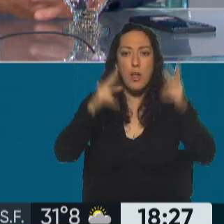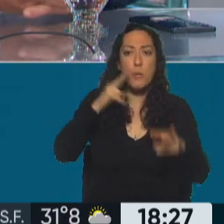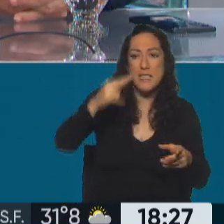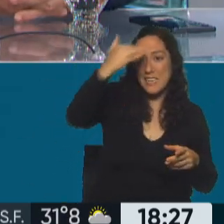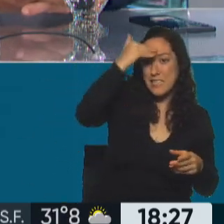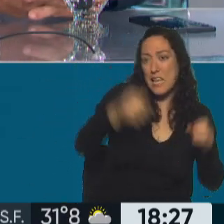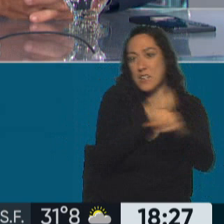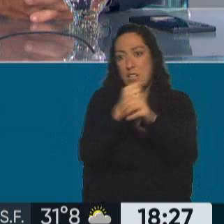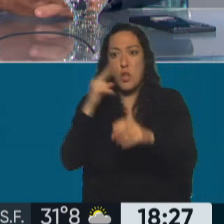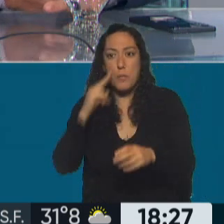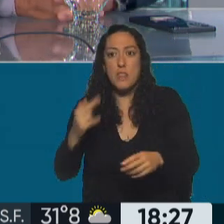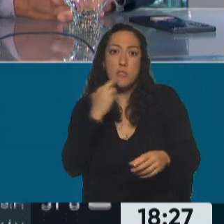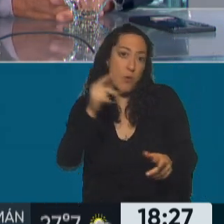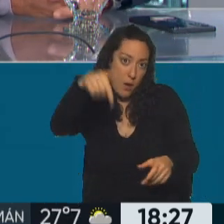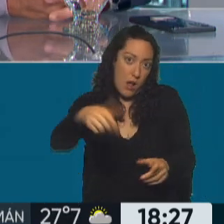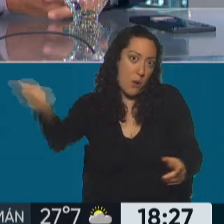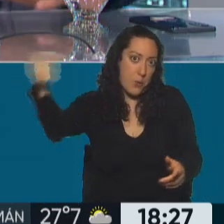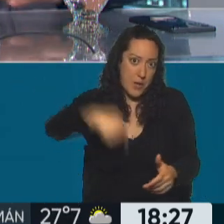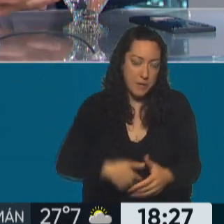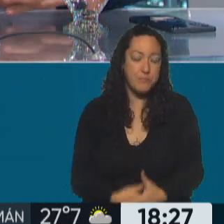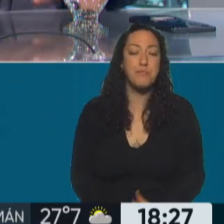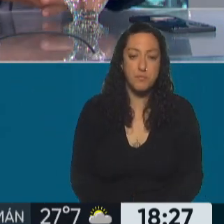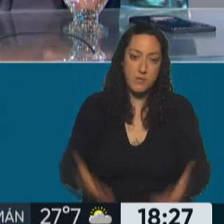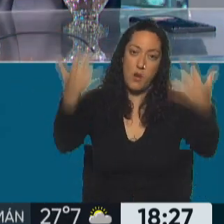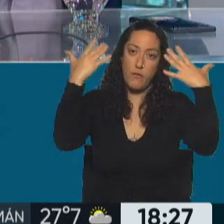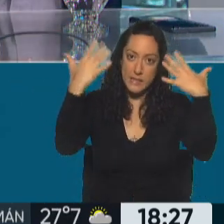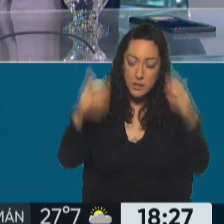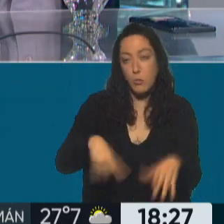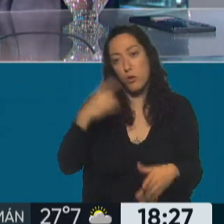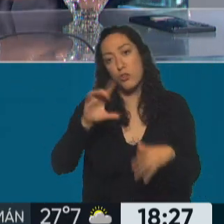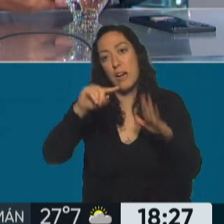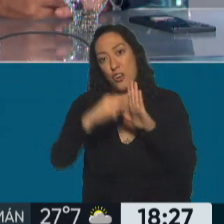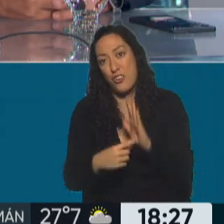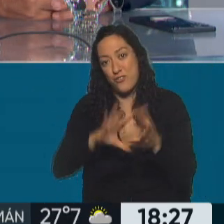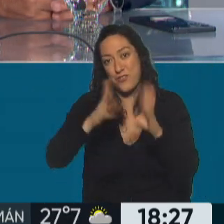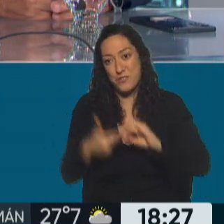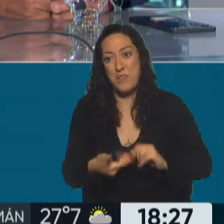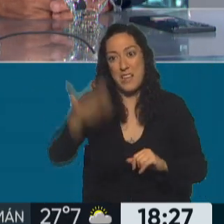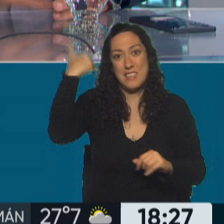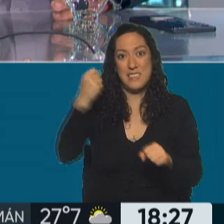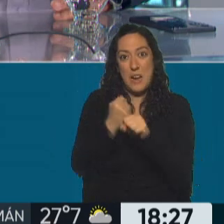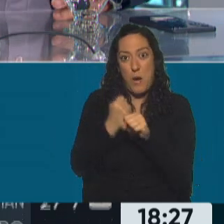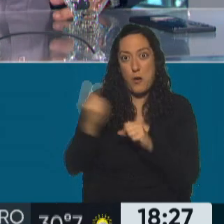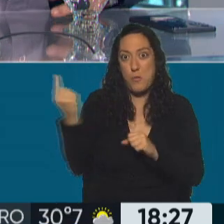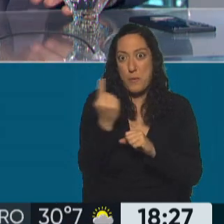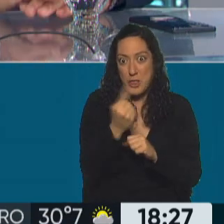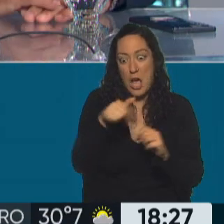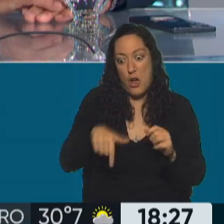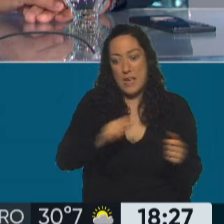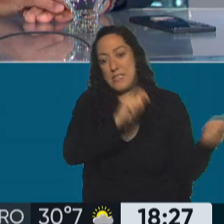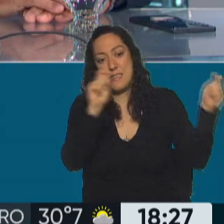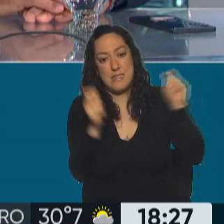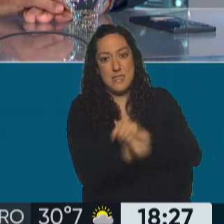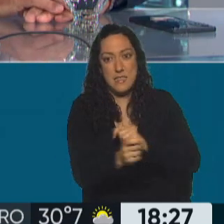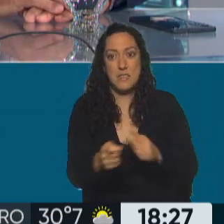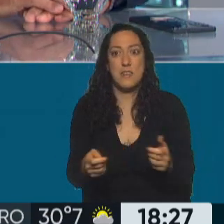al 2019 y veníamos aquí, ¿no? Por supuesto los felicito porque en otras condiciones, recordábamos las condiciones de trabajo de aquel momento y las vemos hoy, la verdad que está